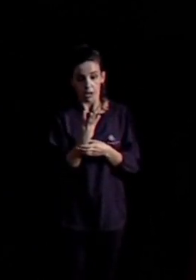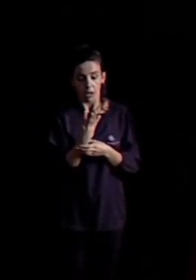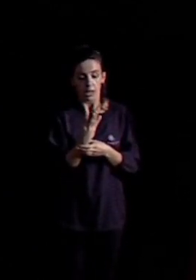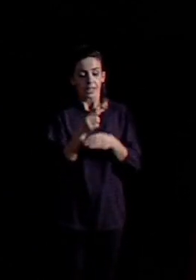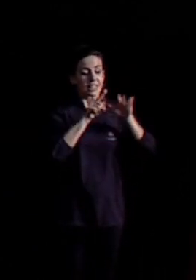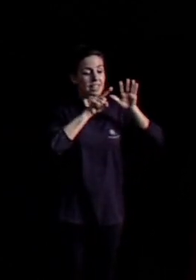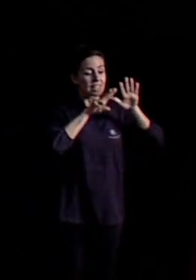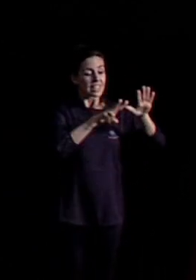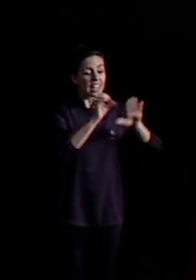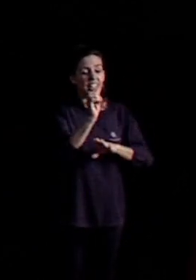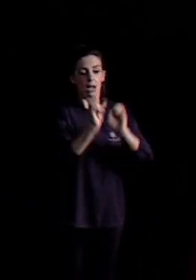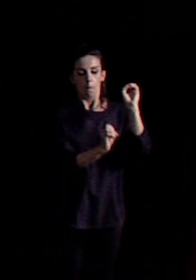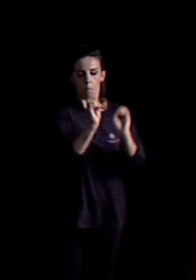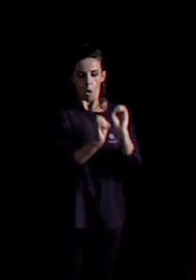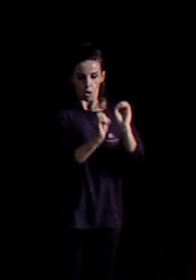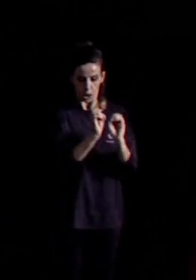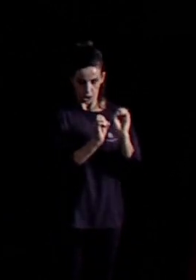con